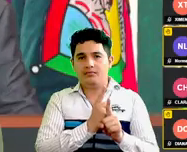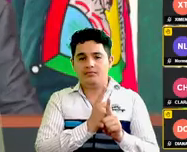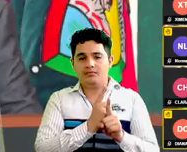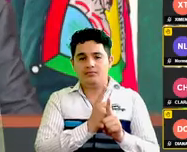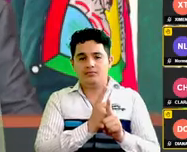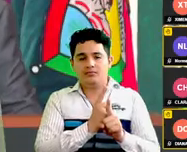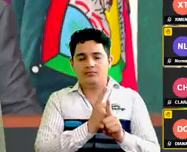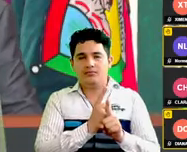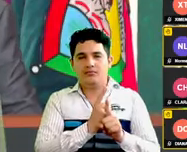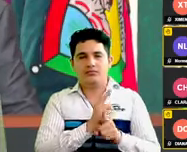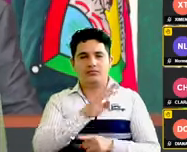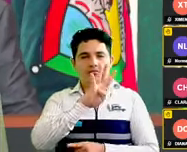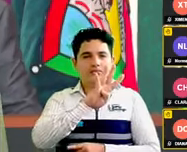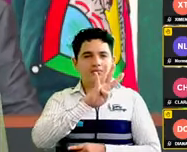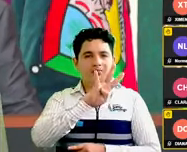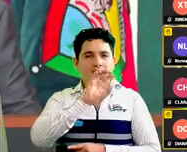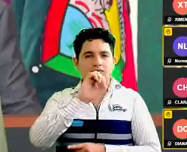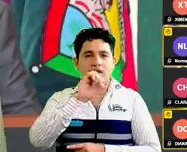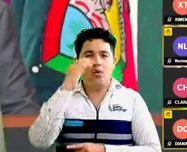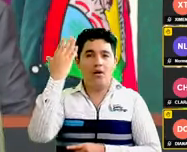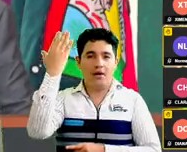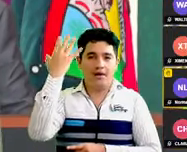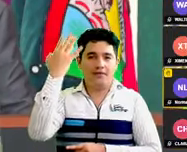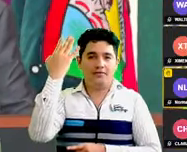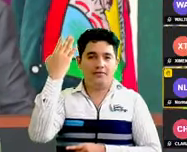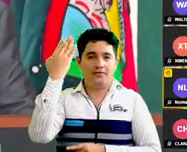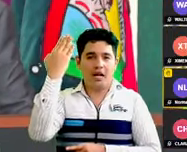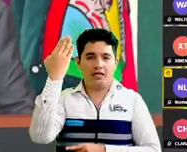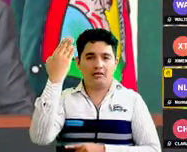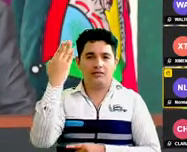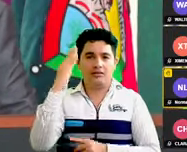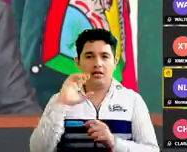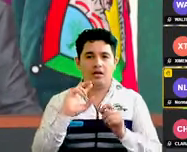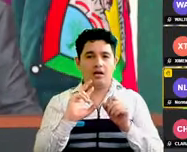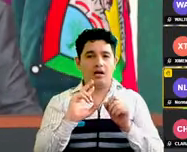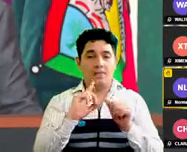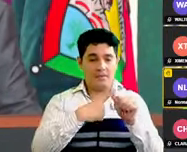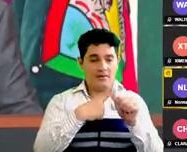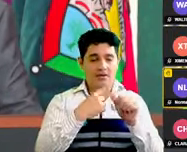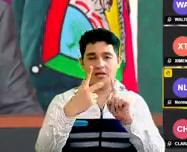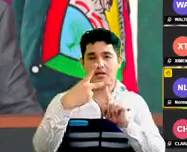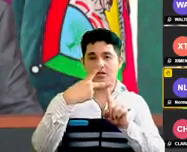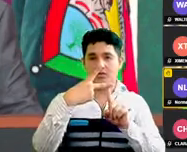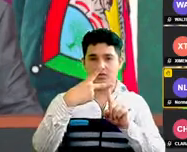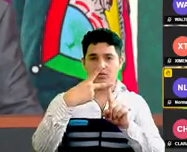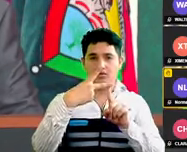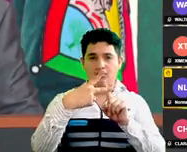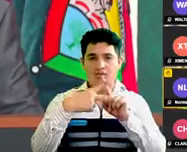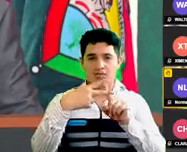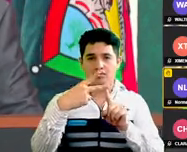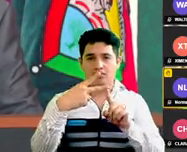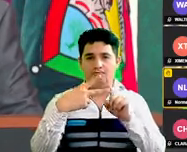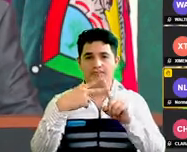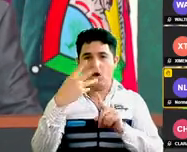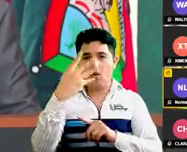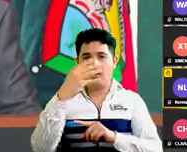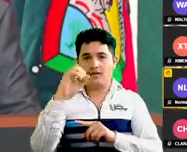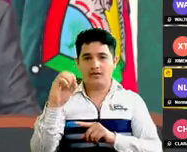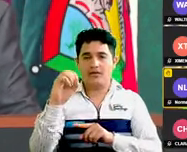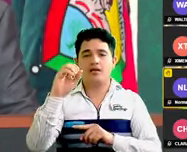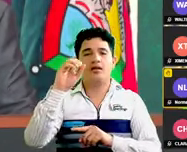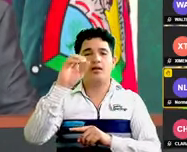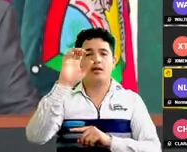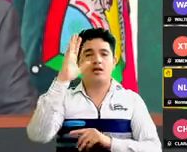estaban alrededor de 40 alcaldes entre el primer día y el segundo día, pero hay que recordar a la gente que a veces